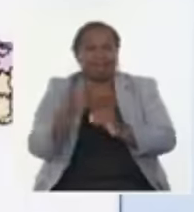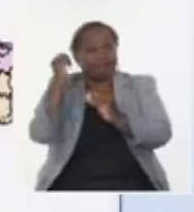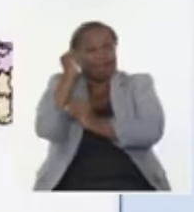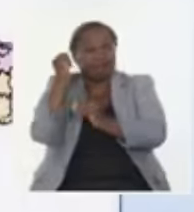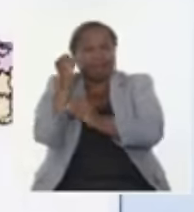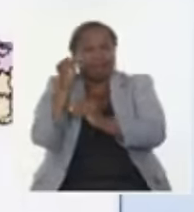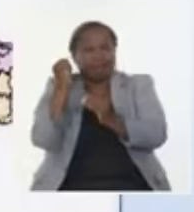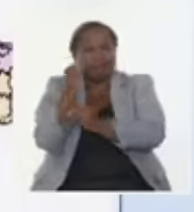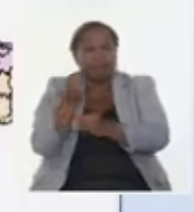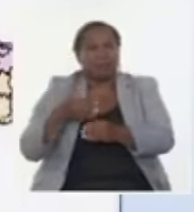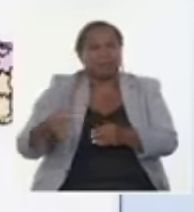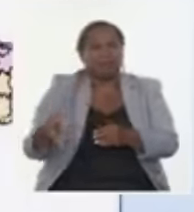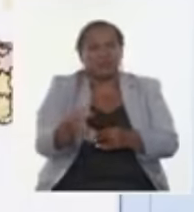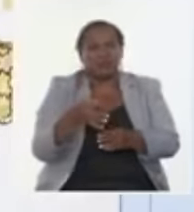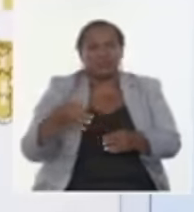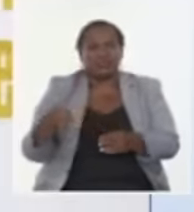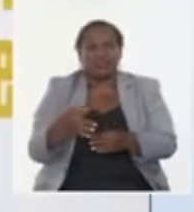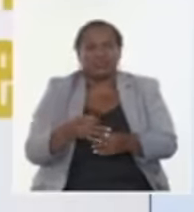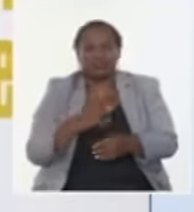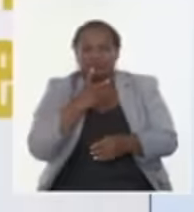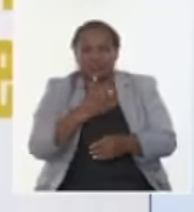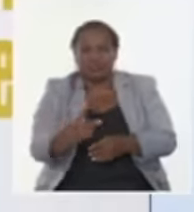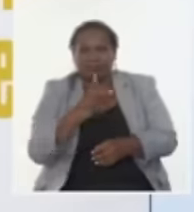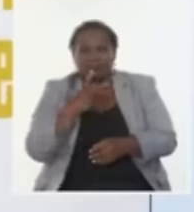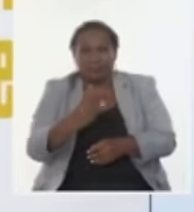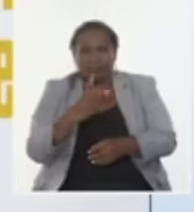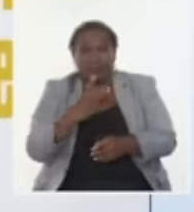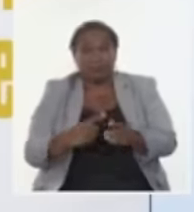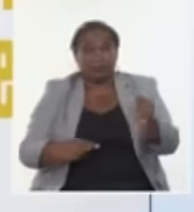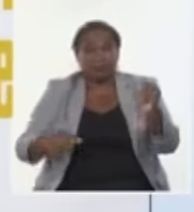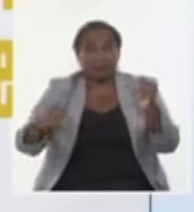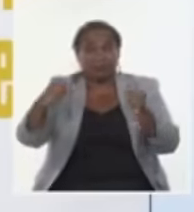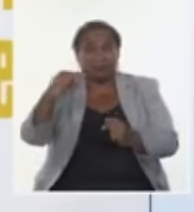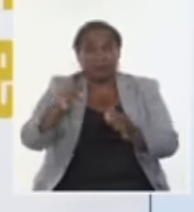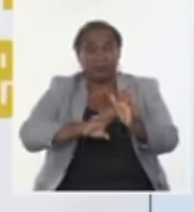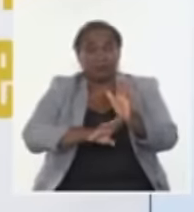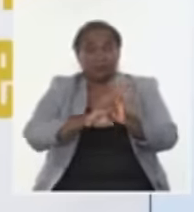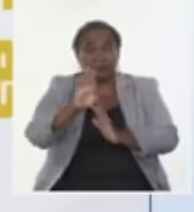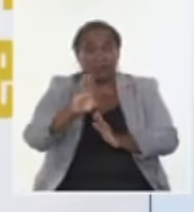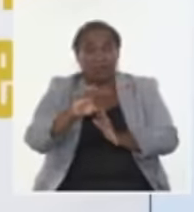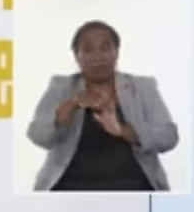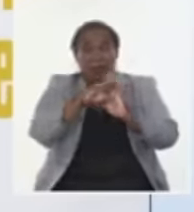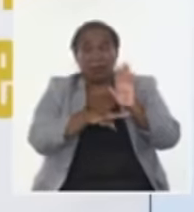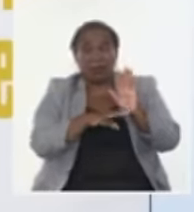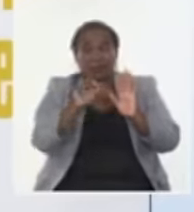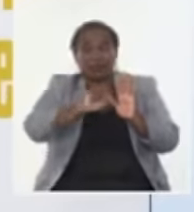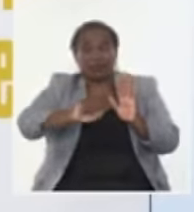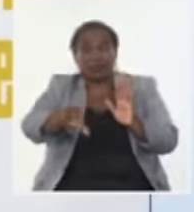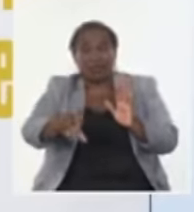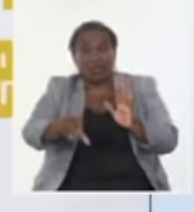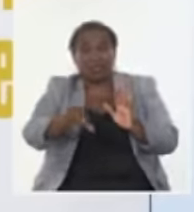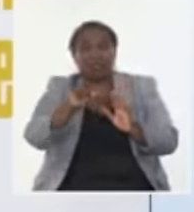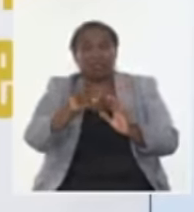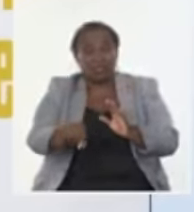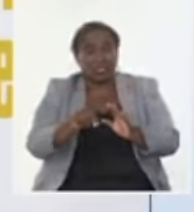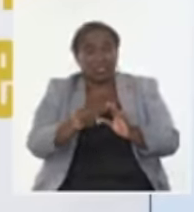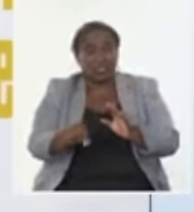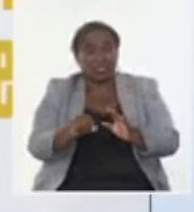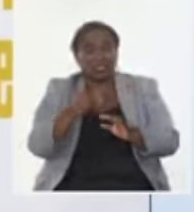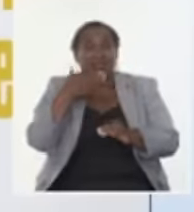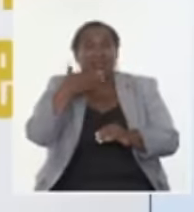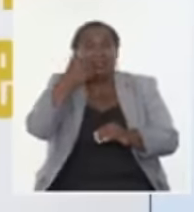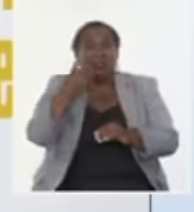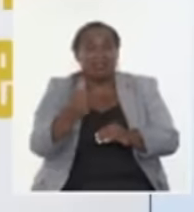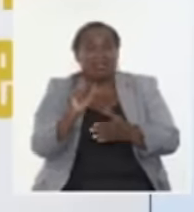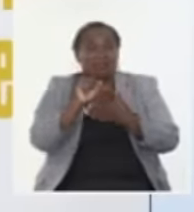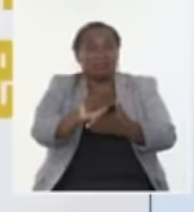de los municipios, la atención priorizada al desarrollo de los programas sociales y la recuperación de la calidad de los